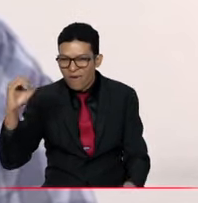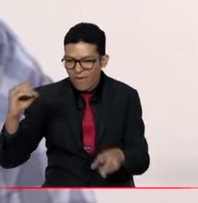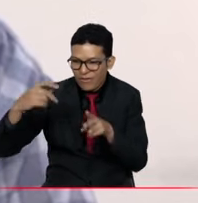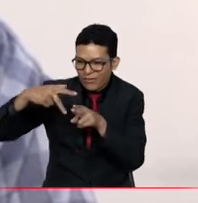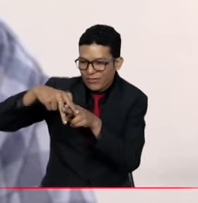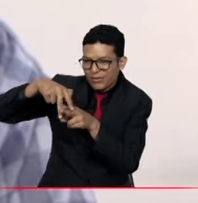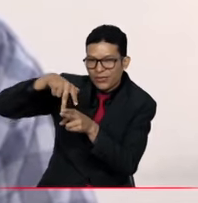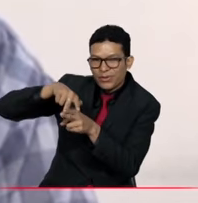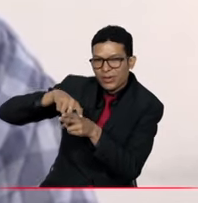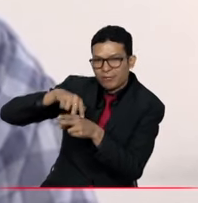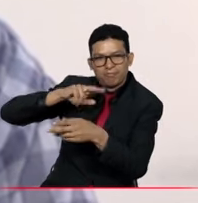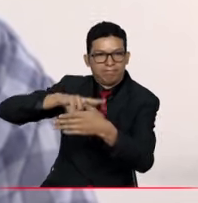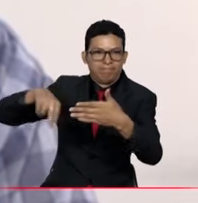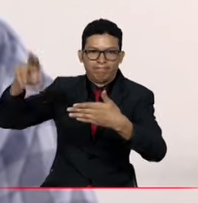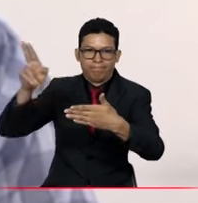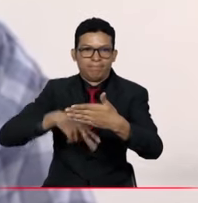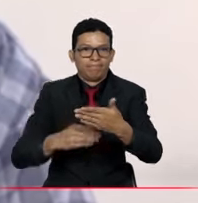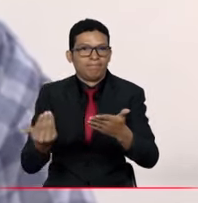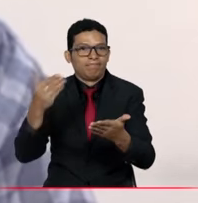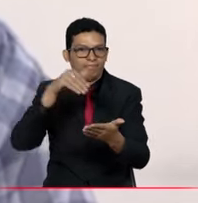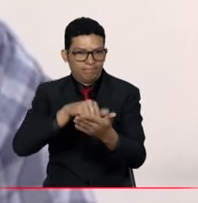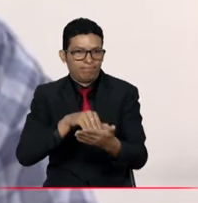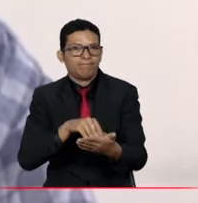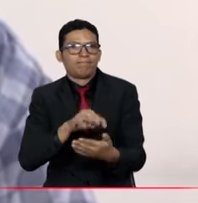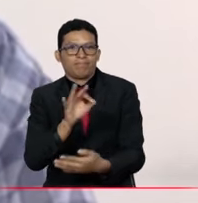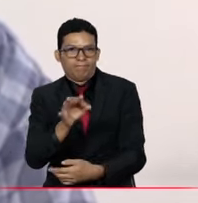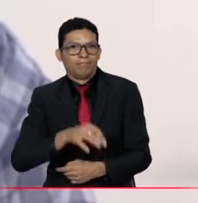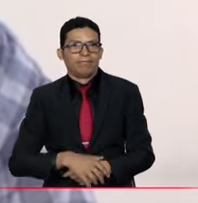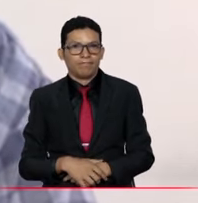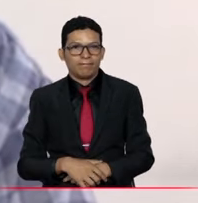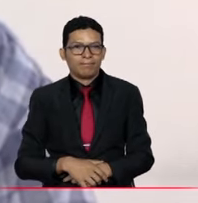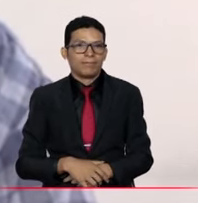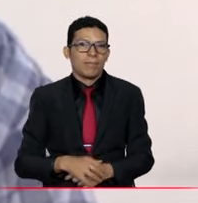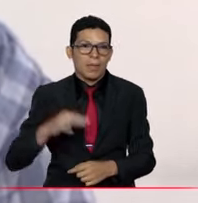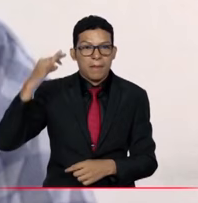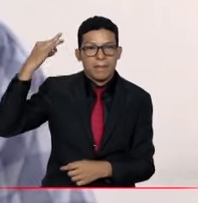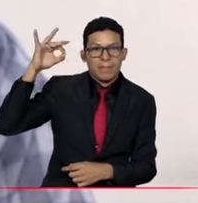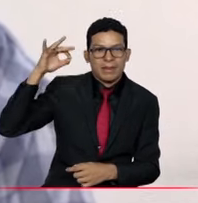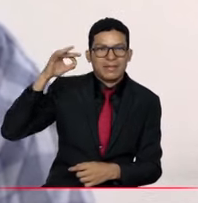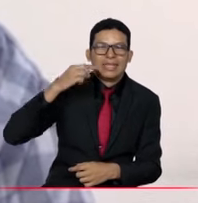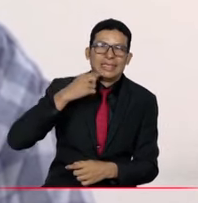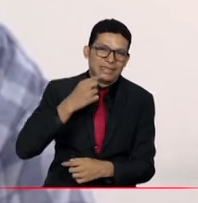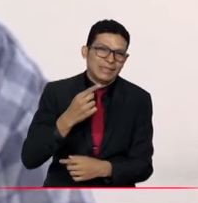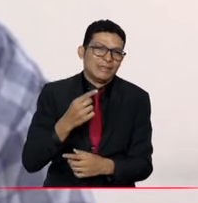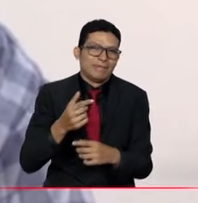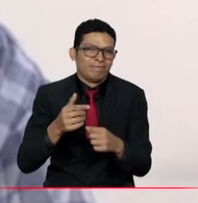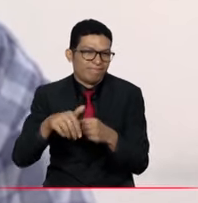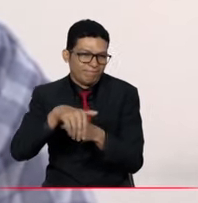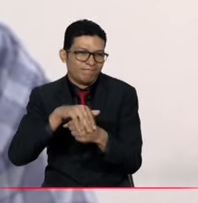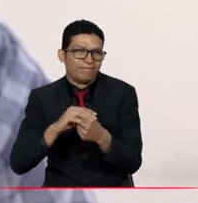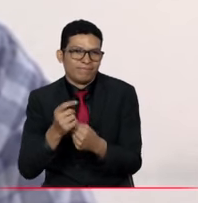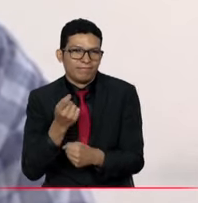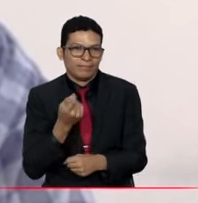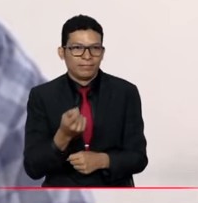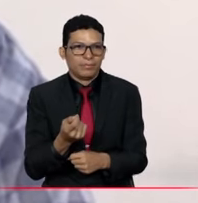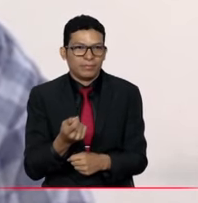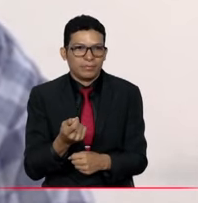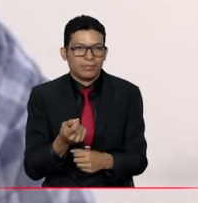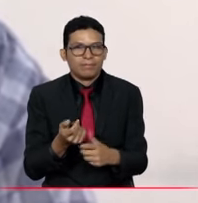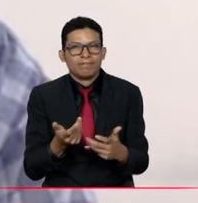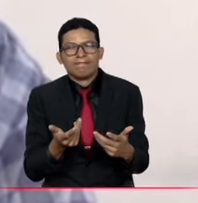aquí a Palmira, precisamente por lo que usted informaba, por algunas situaciones que se han venido presentando. Entonces, es